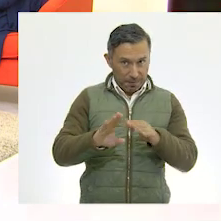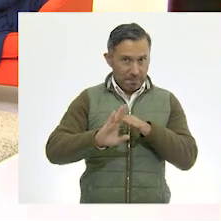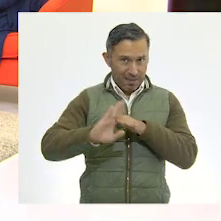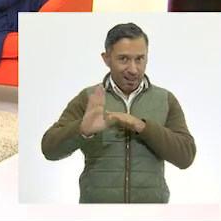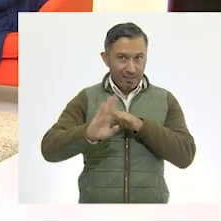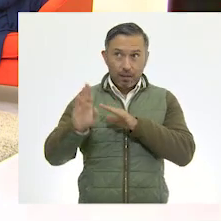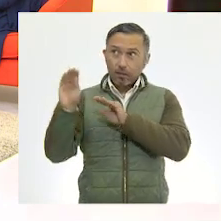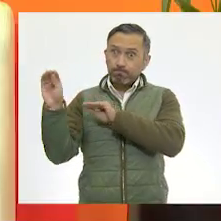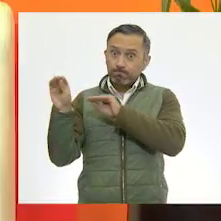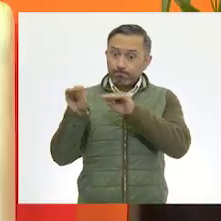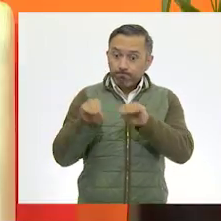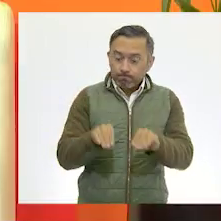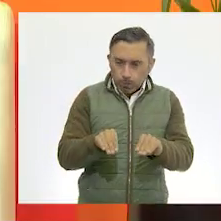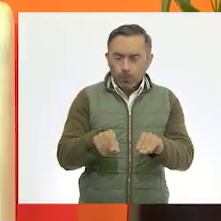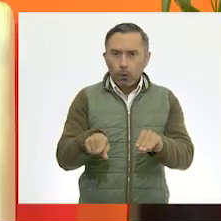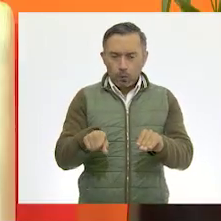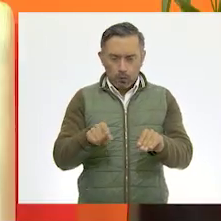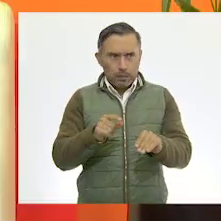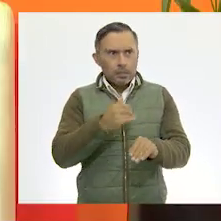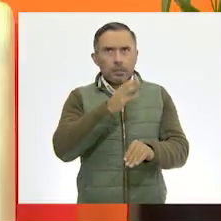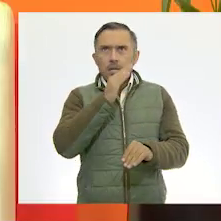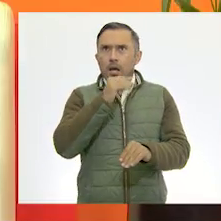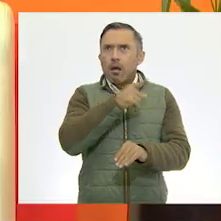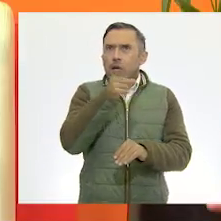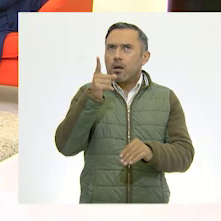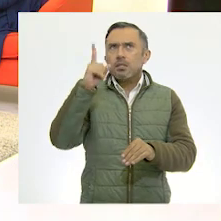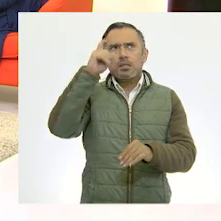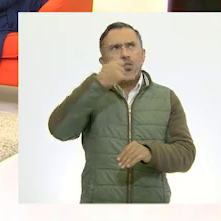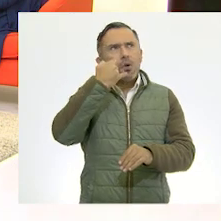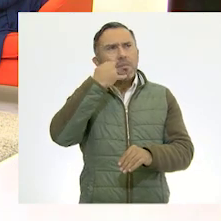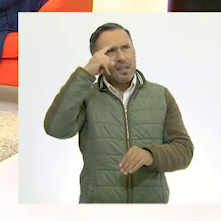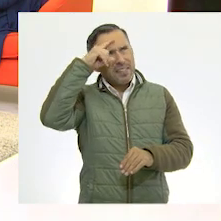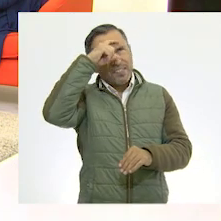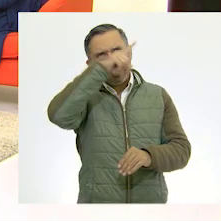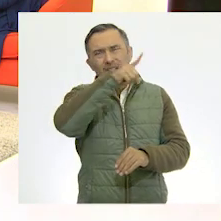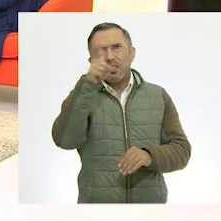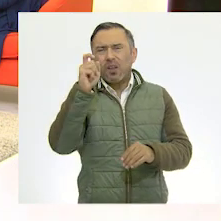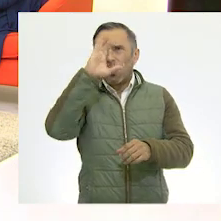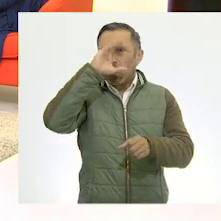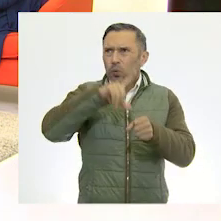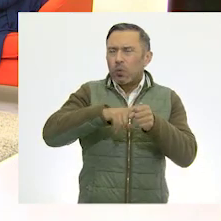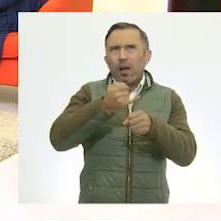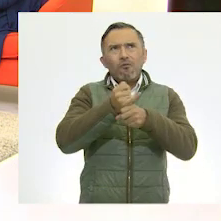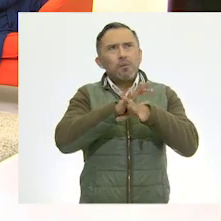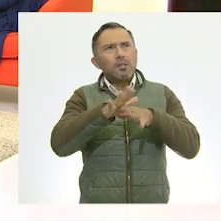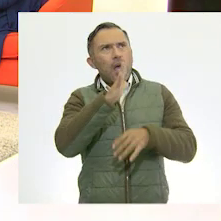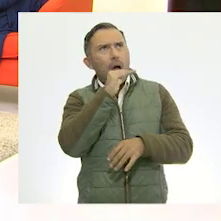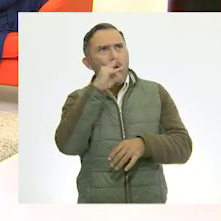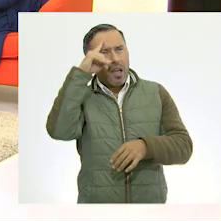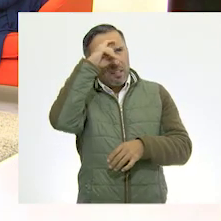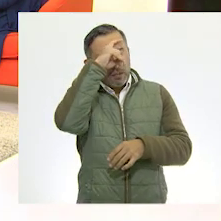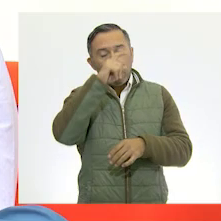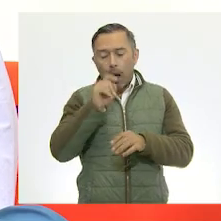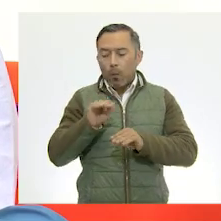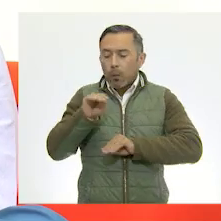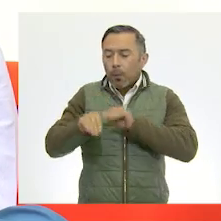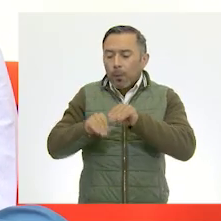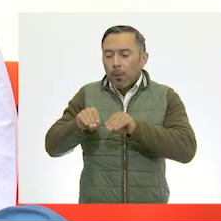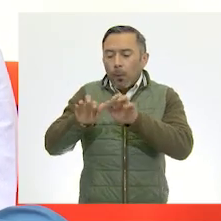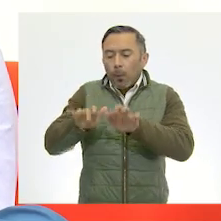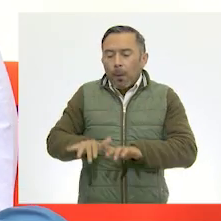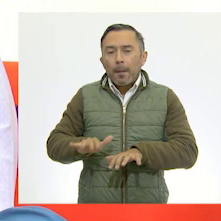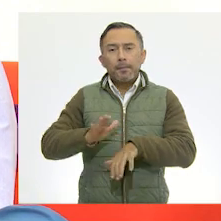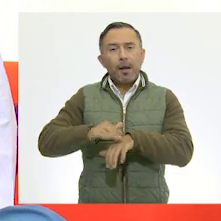la cultura y a la información de ese país, ¿no? Entonces, poco a poco se fue adaptando esto en procesos de educación especial y ha sido como